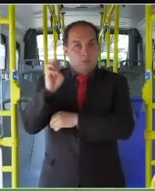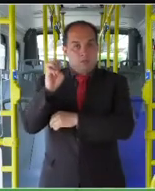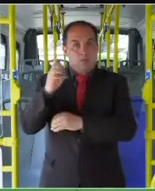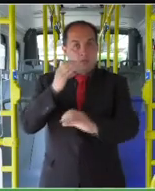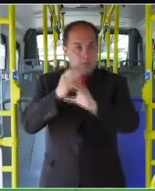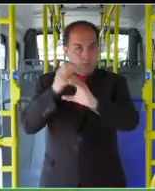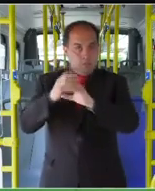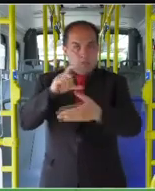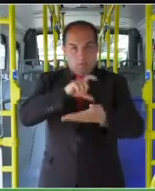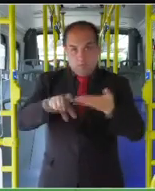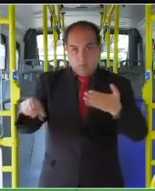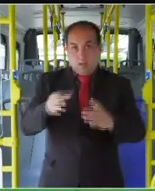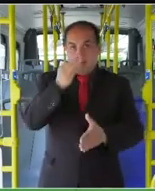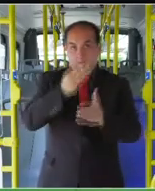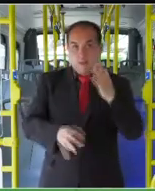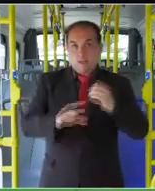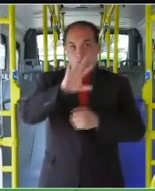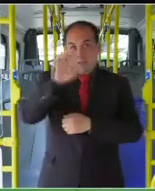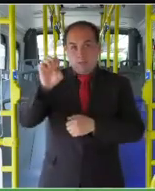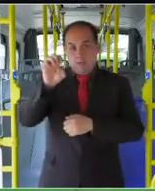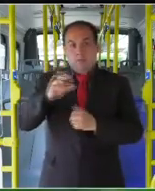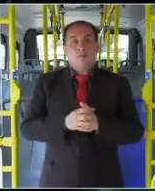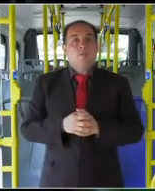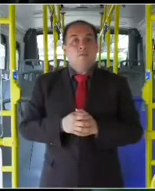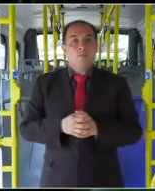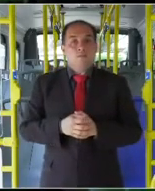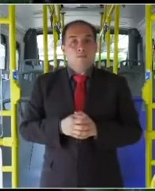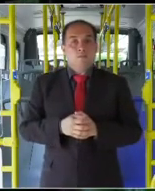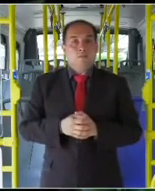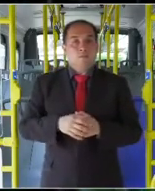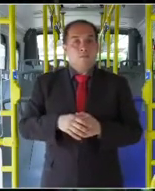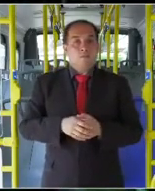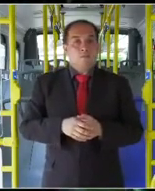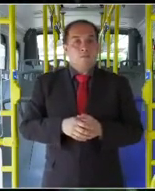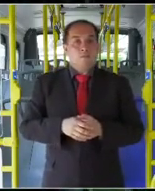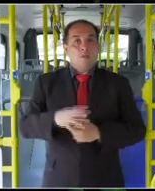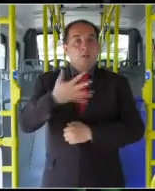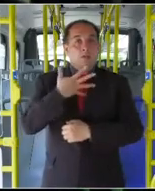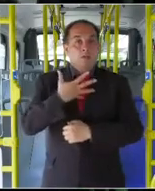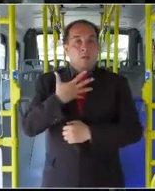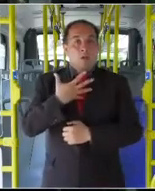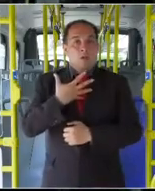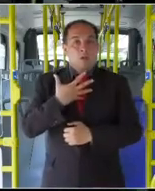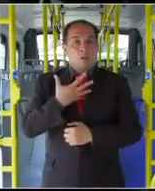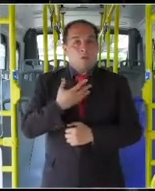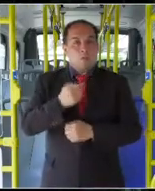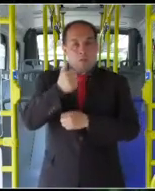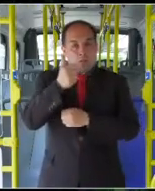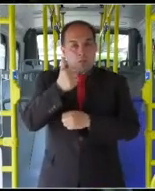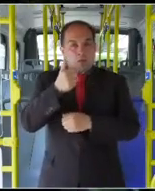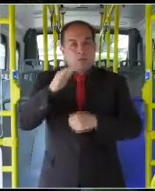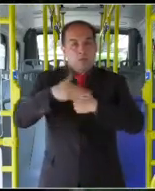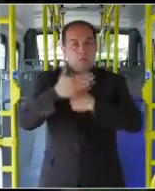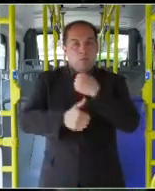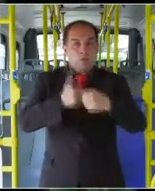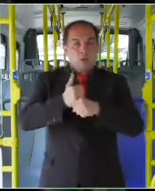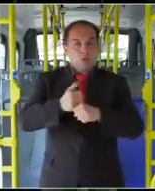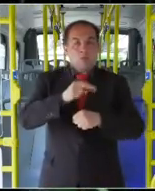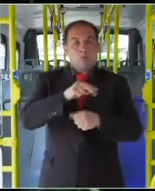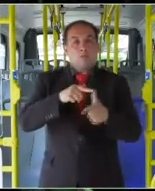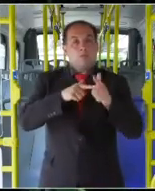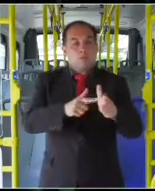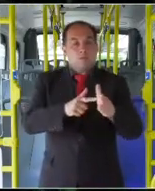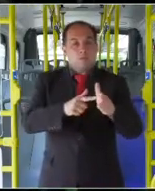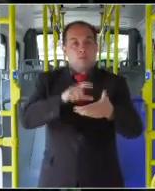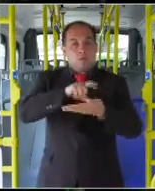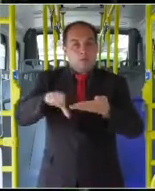autobuses, vamos por 500 autobuses, va a haber una parte el próximo año y vamos a seguir